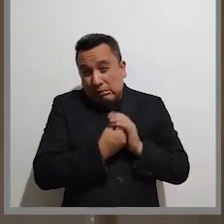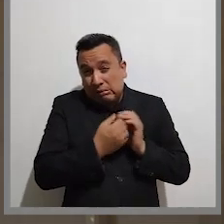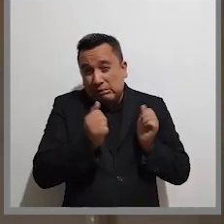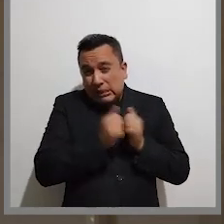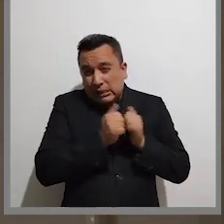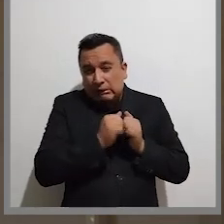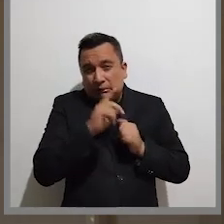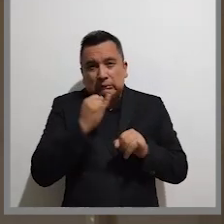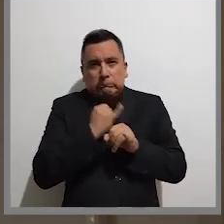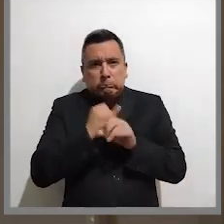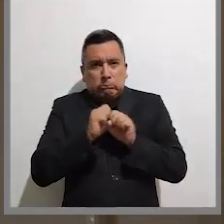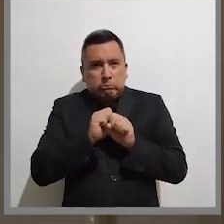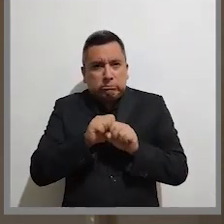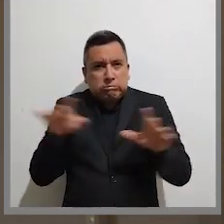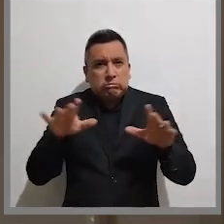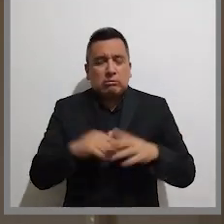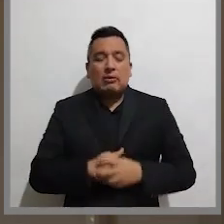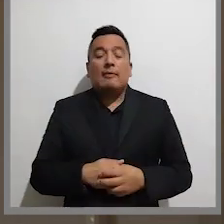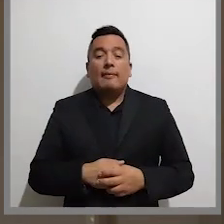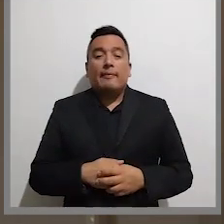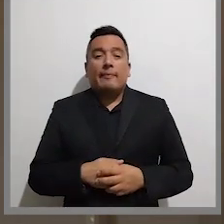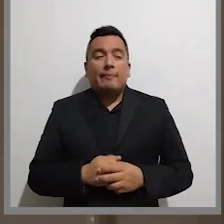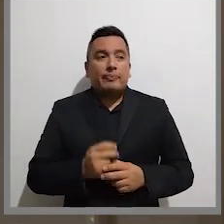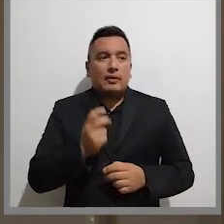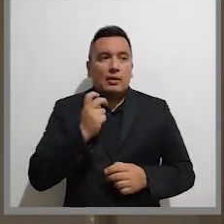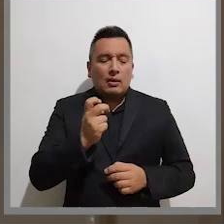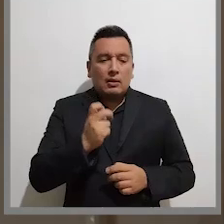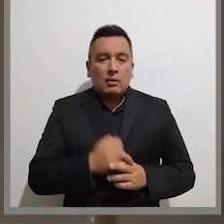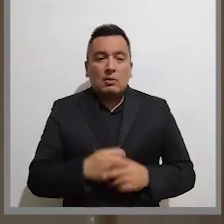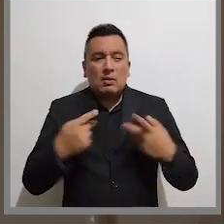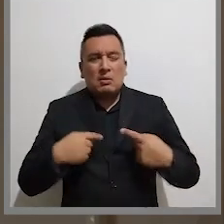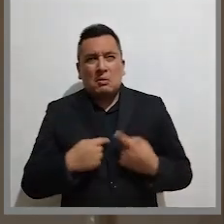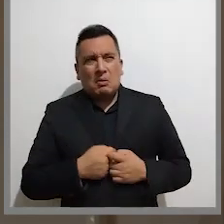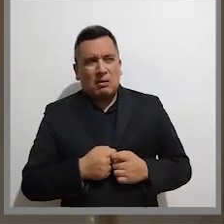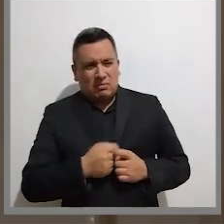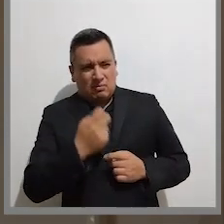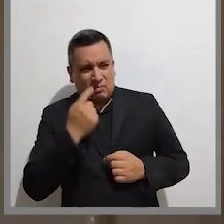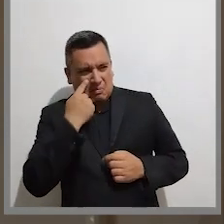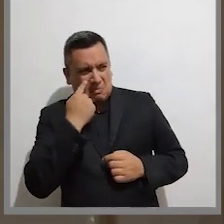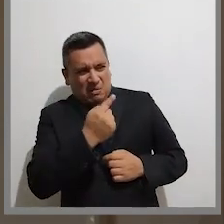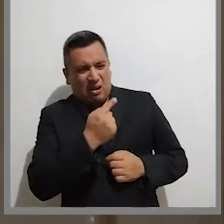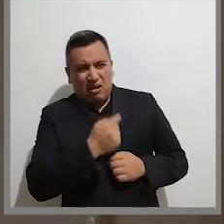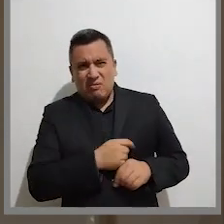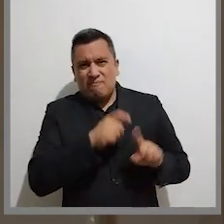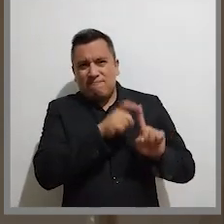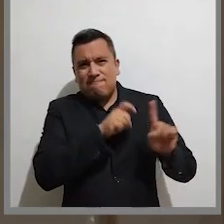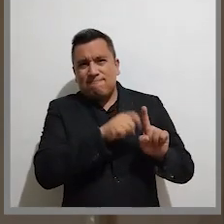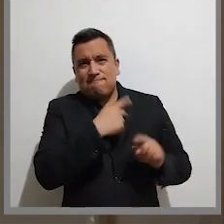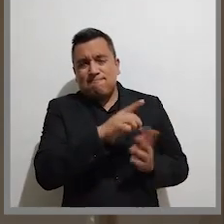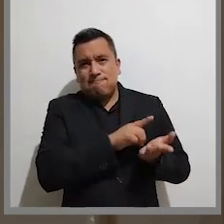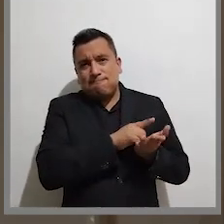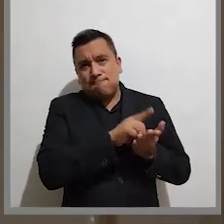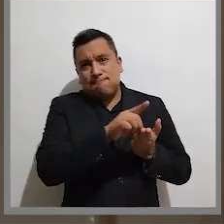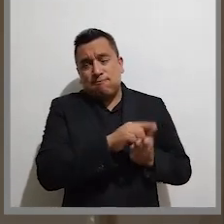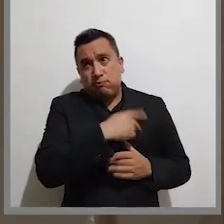las redes sociales y empieza a haber una especie de crítica hacia su persona, hacia sus derechos de